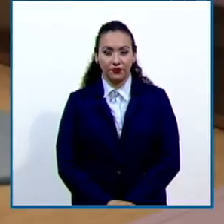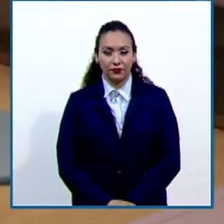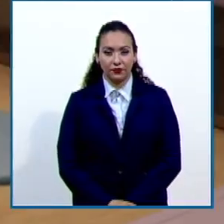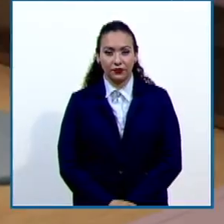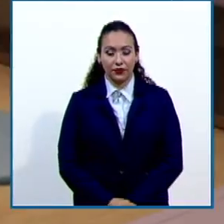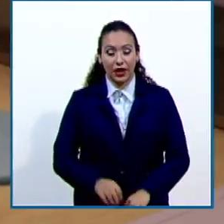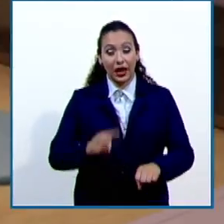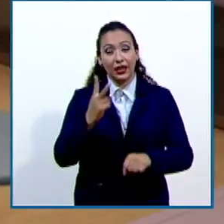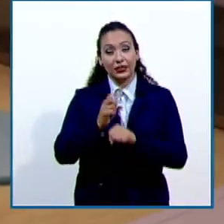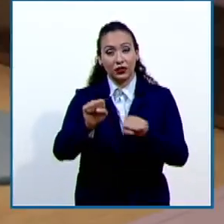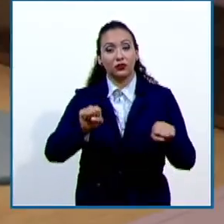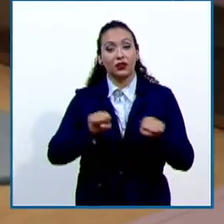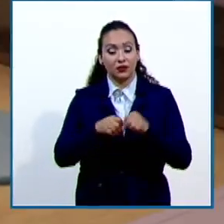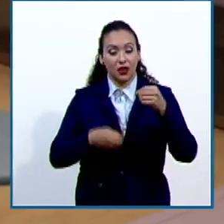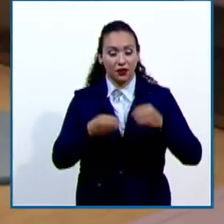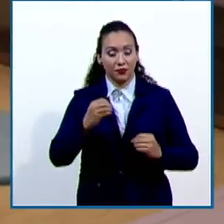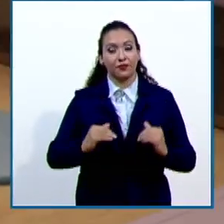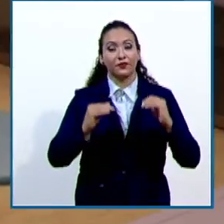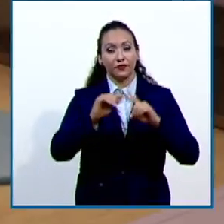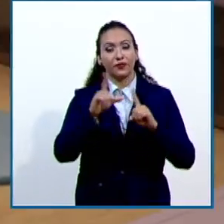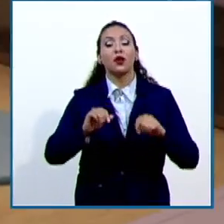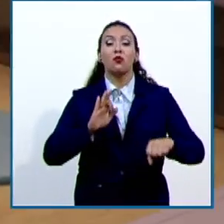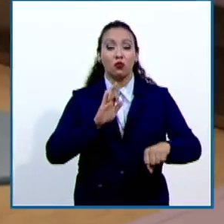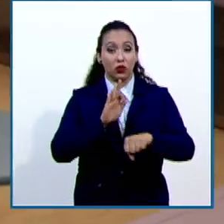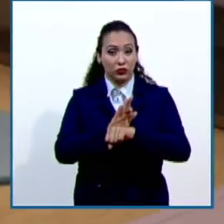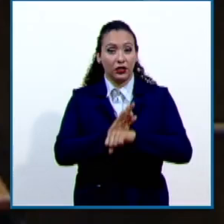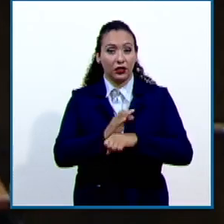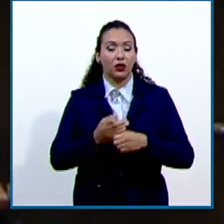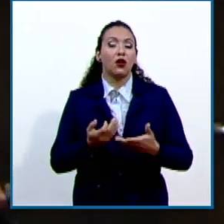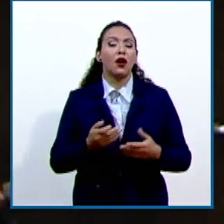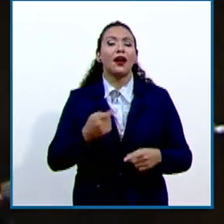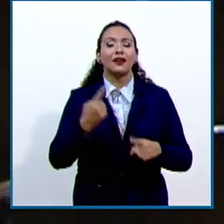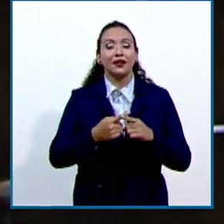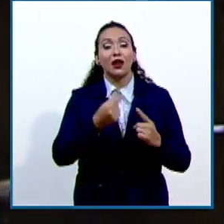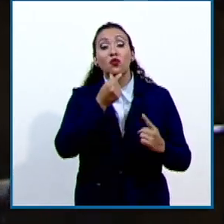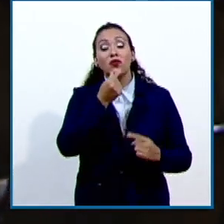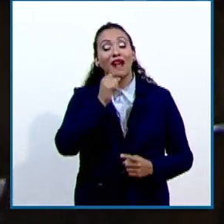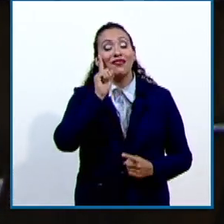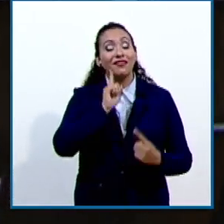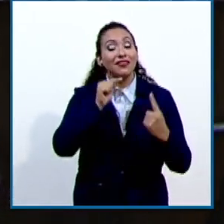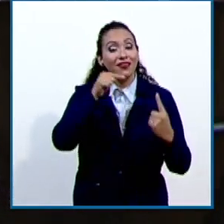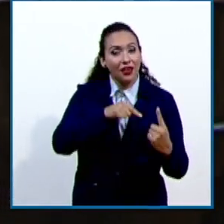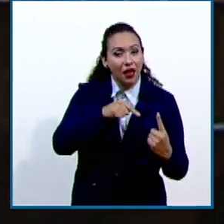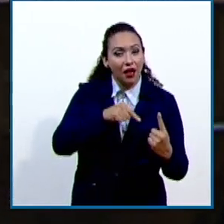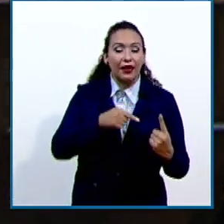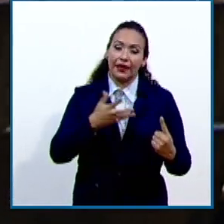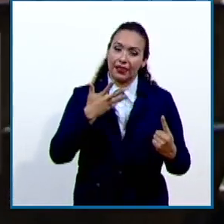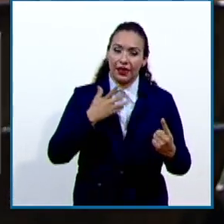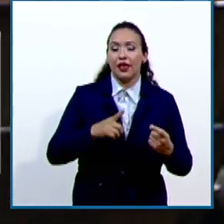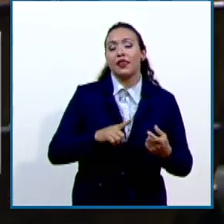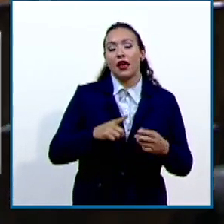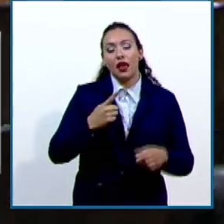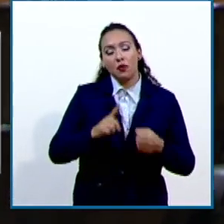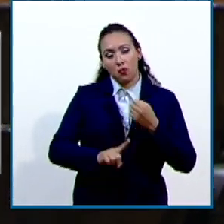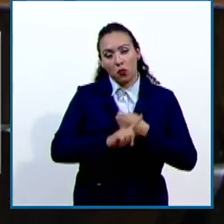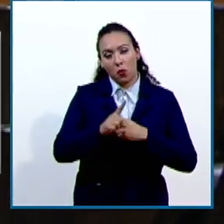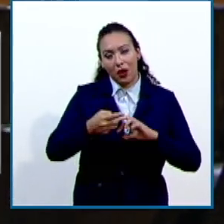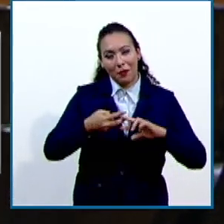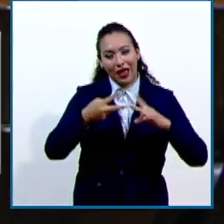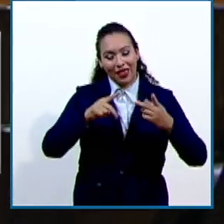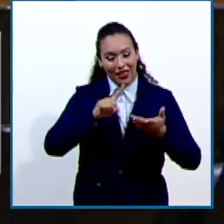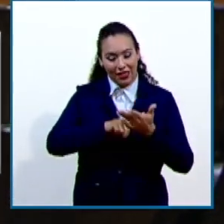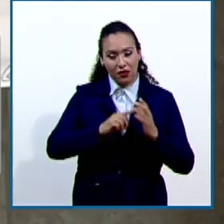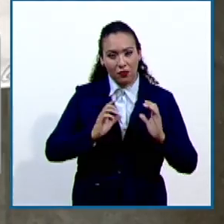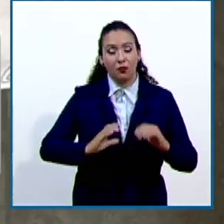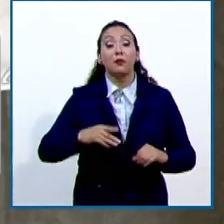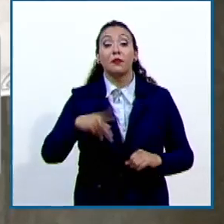La segunda sala de la Corte concedió la protección de la justicia a una niña con un padecimiento congénito con el fin de que el Instituto